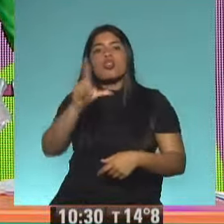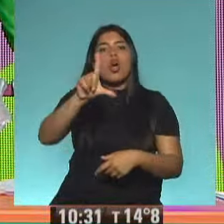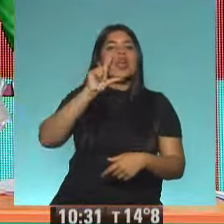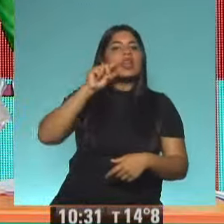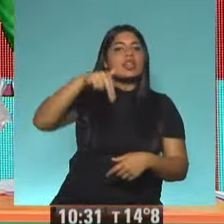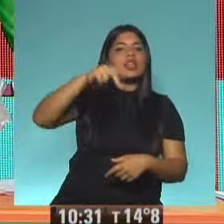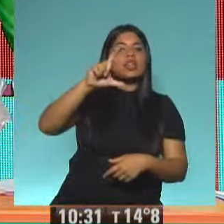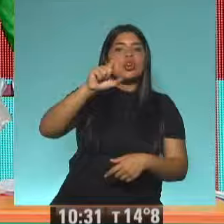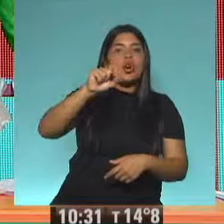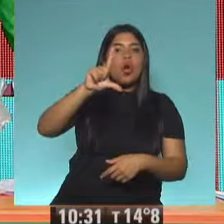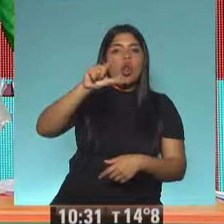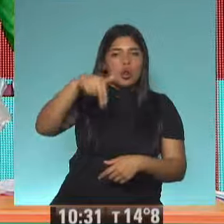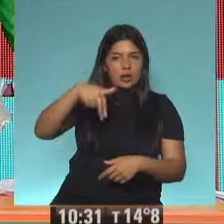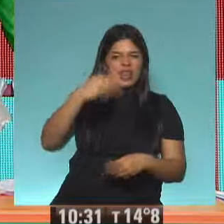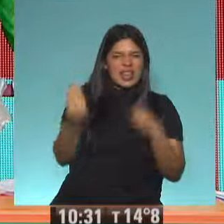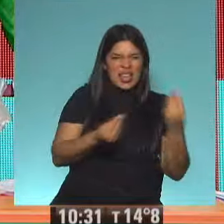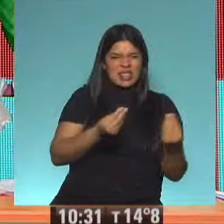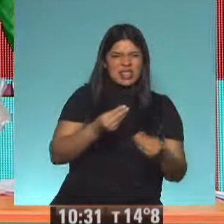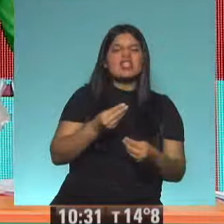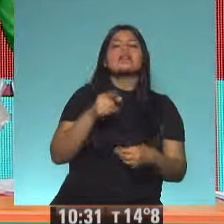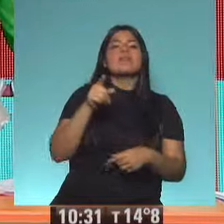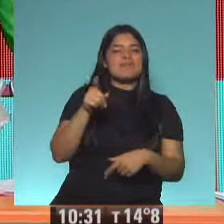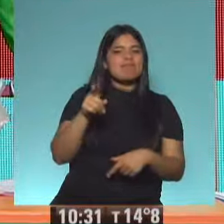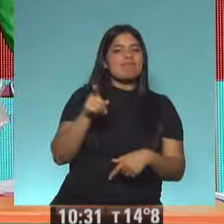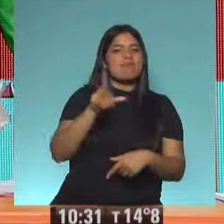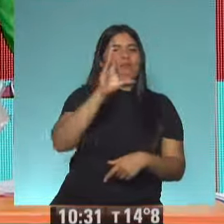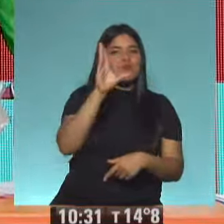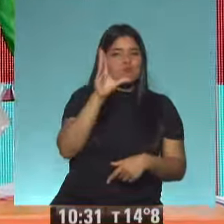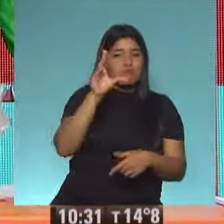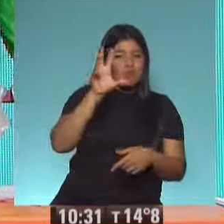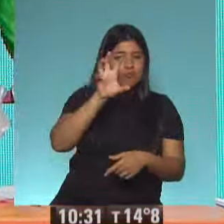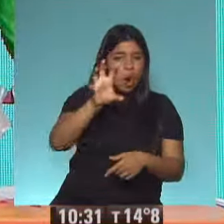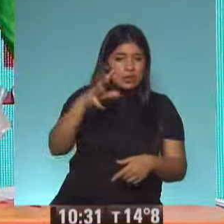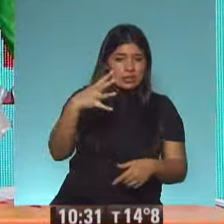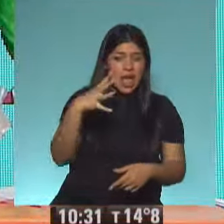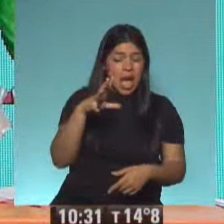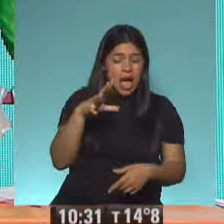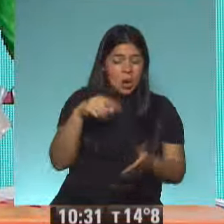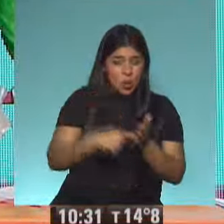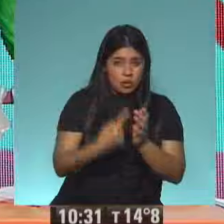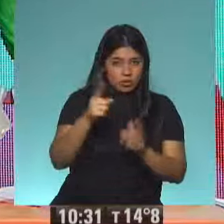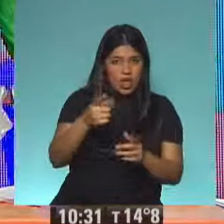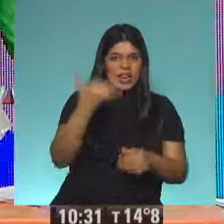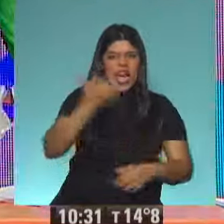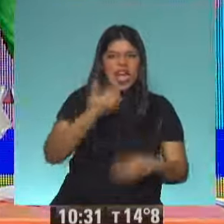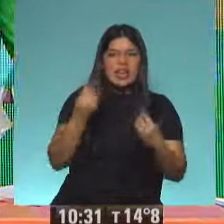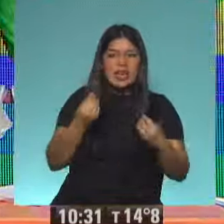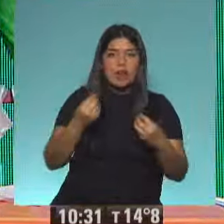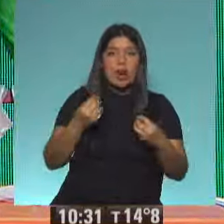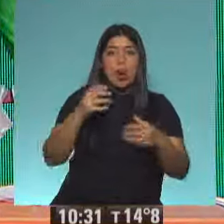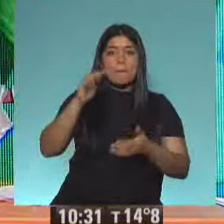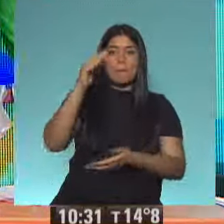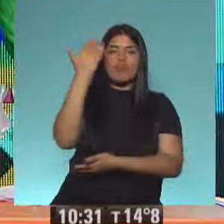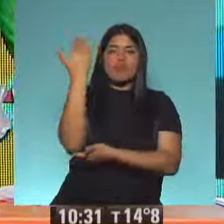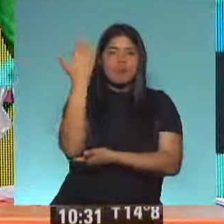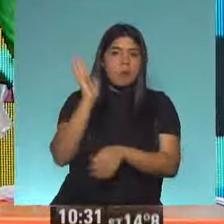de Lincoln, de la provincia de Buenos Aires, se caracteriza por los muñecos con cabezas gigantes, los cabezudos.